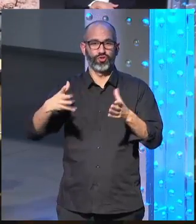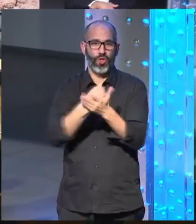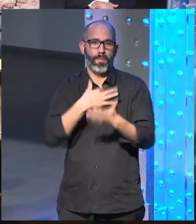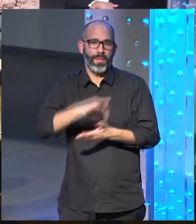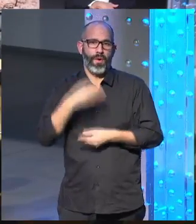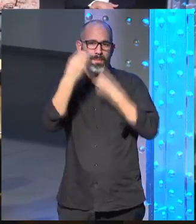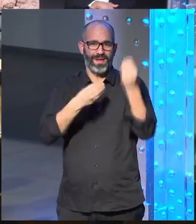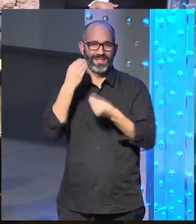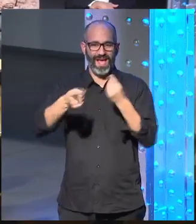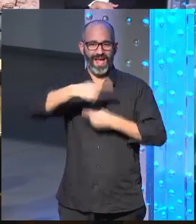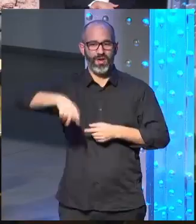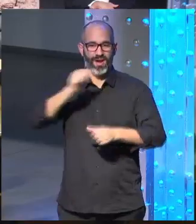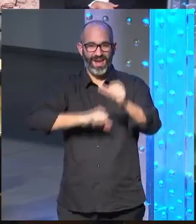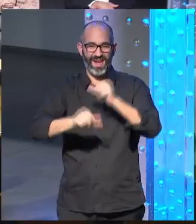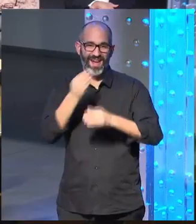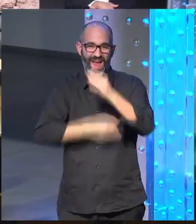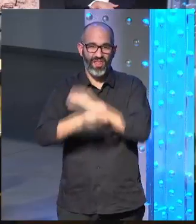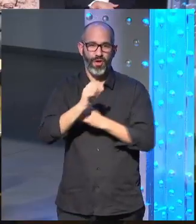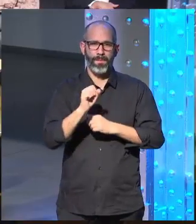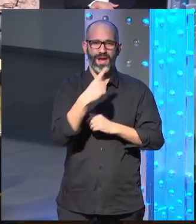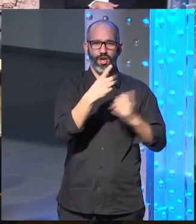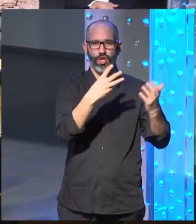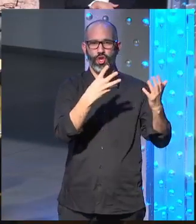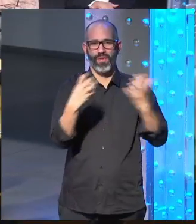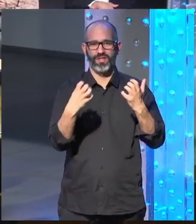podemos considerar que nació